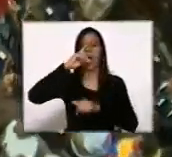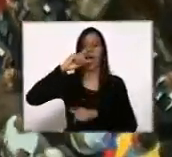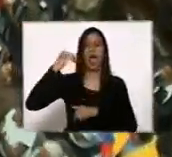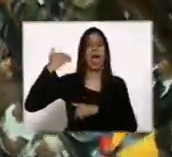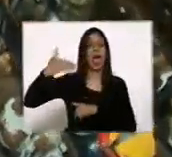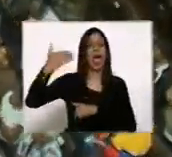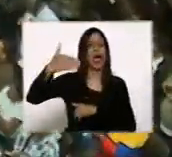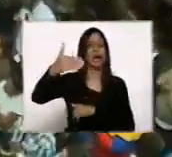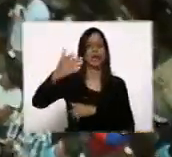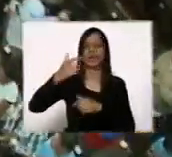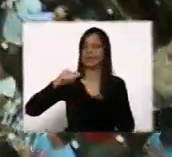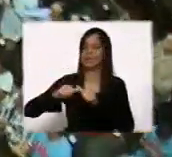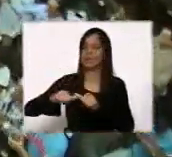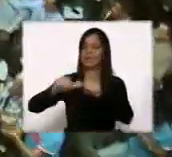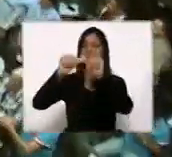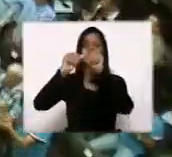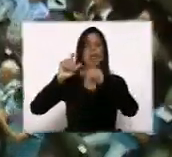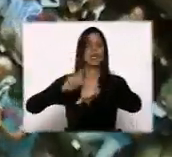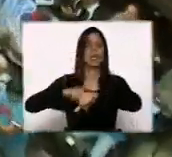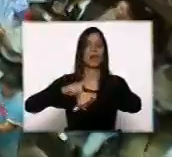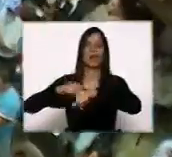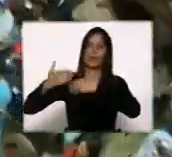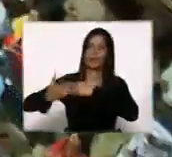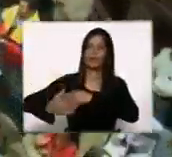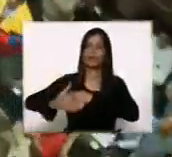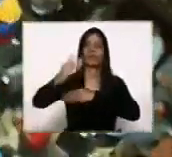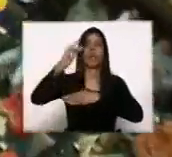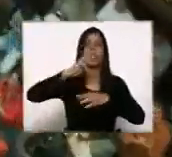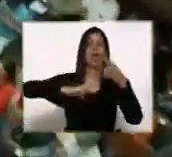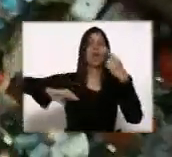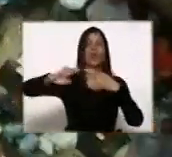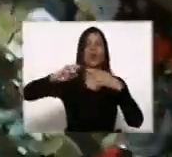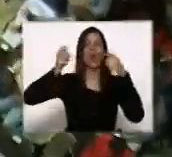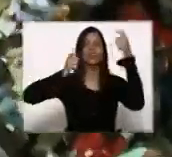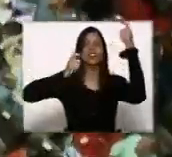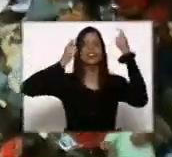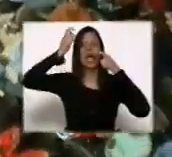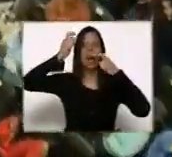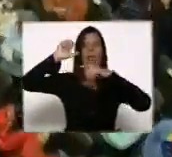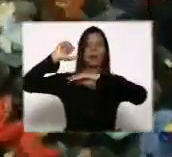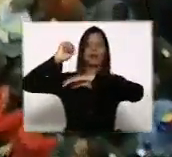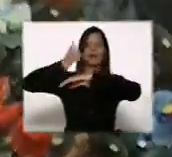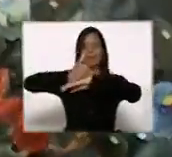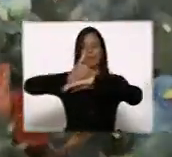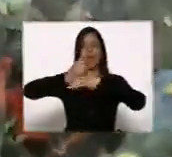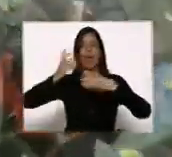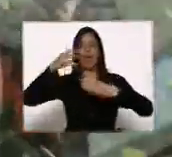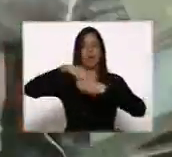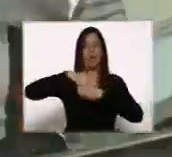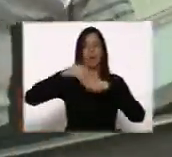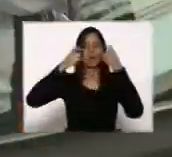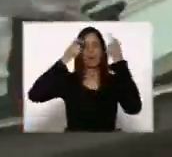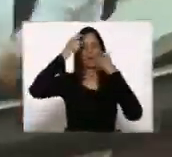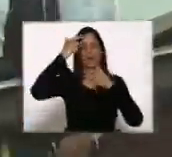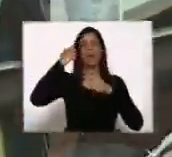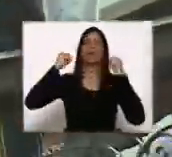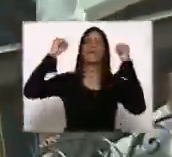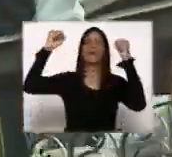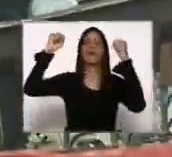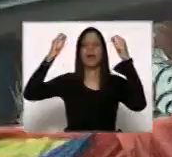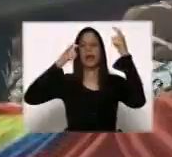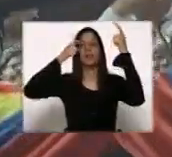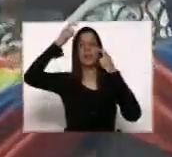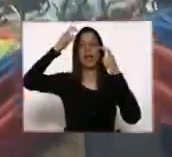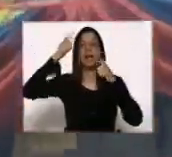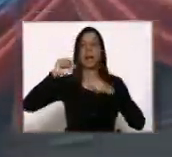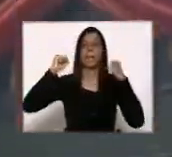años, por mucho tiempo, con Chávez y en Chávez. ¡Que viva el comandante Hugo Chávez!